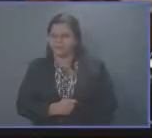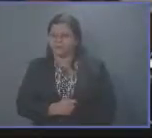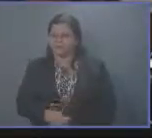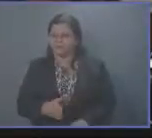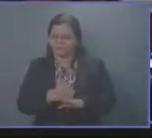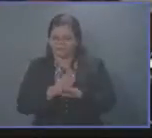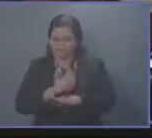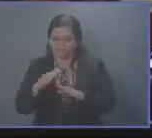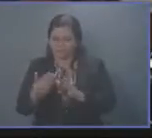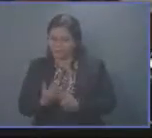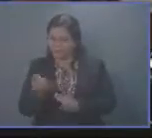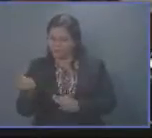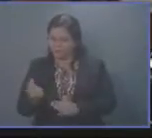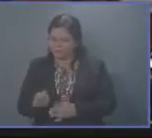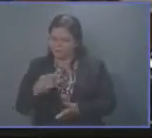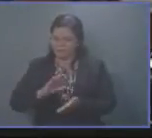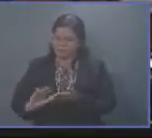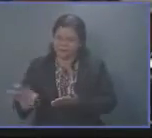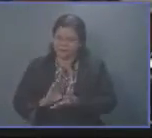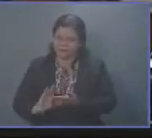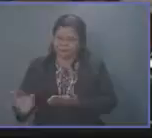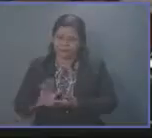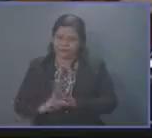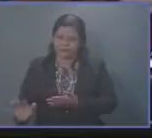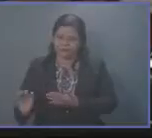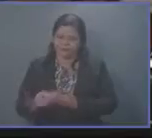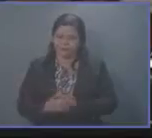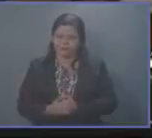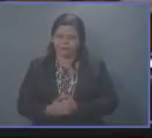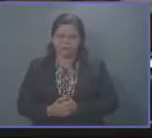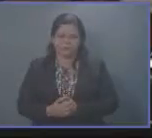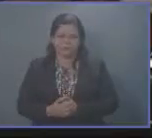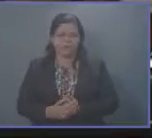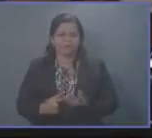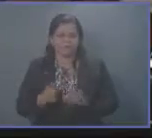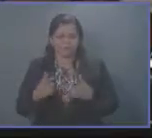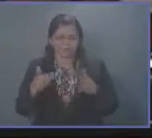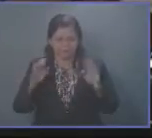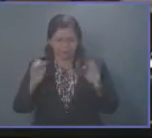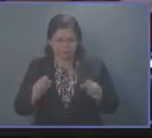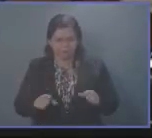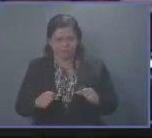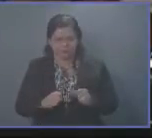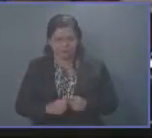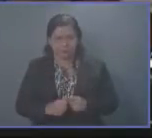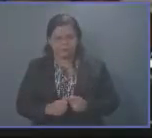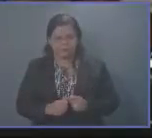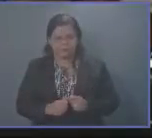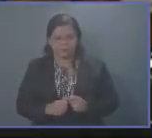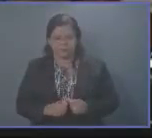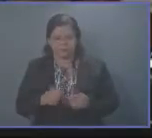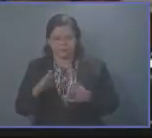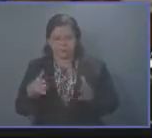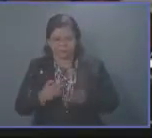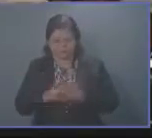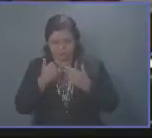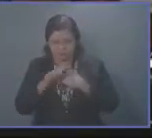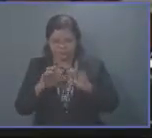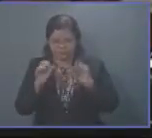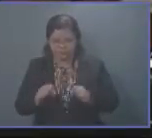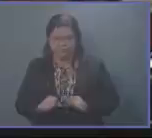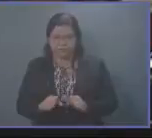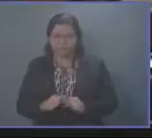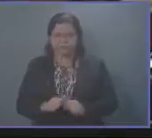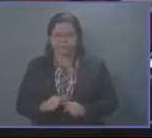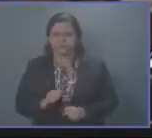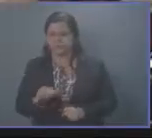Protección al Consumidor. Dicho seguro deberá cubrir totalmente las obligaciones y los